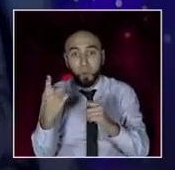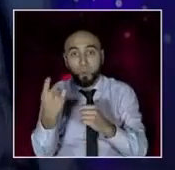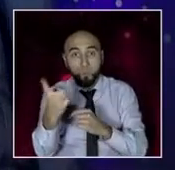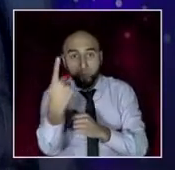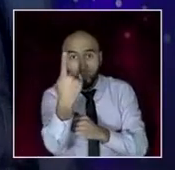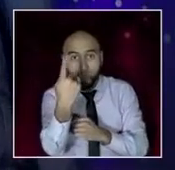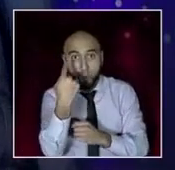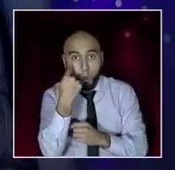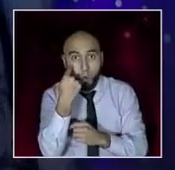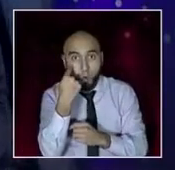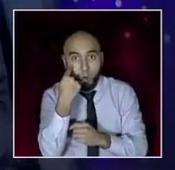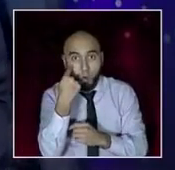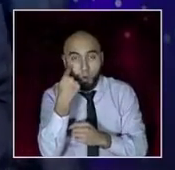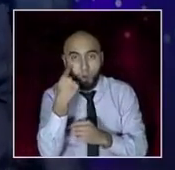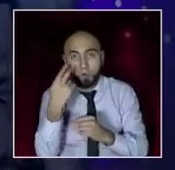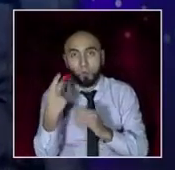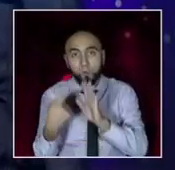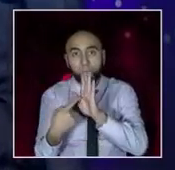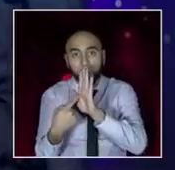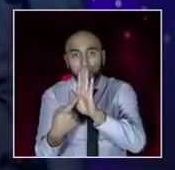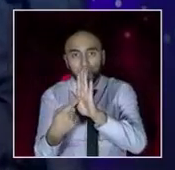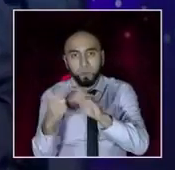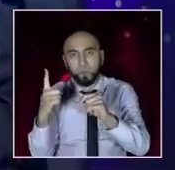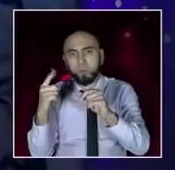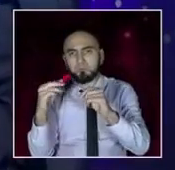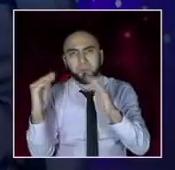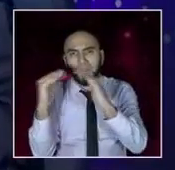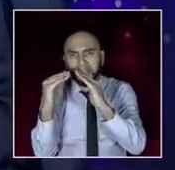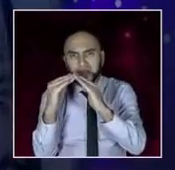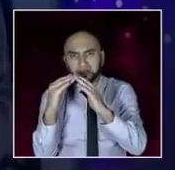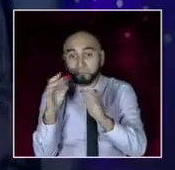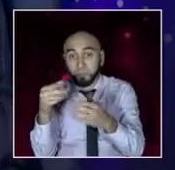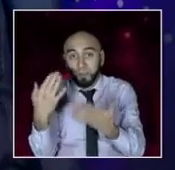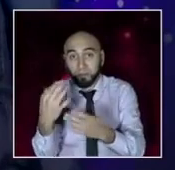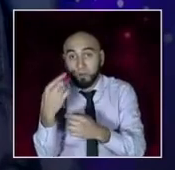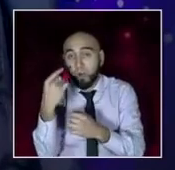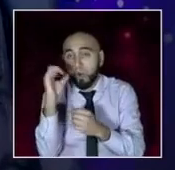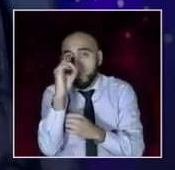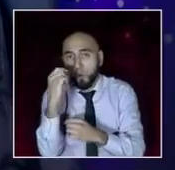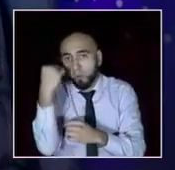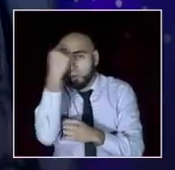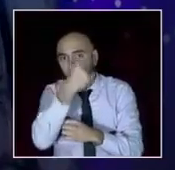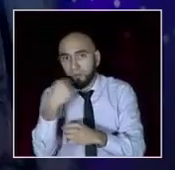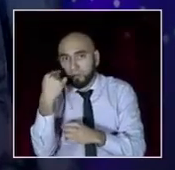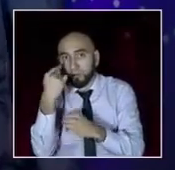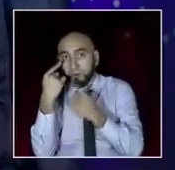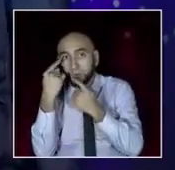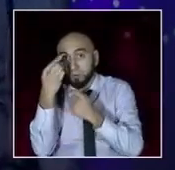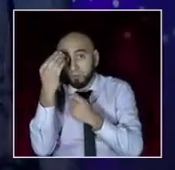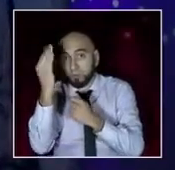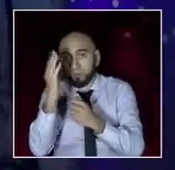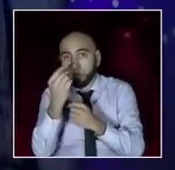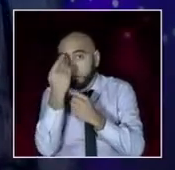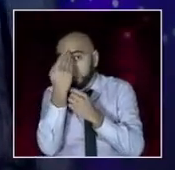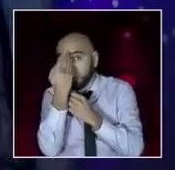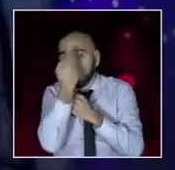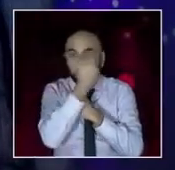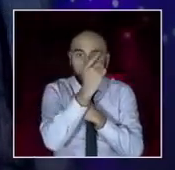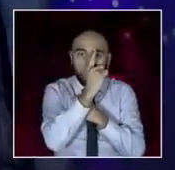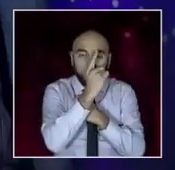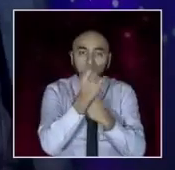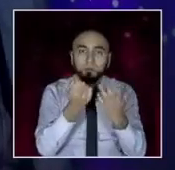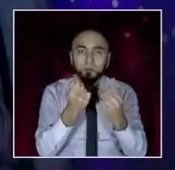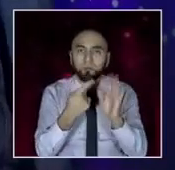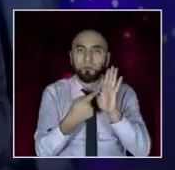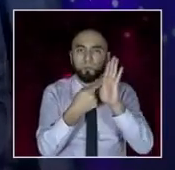que aparece gradualmente de una casa o de un rostro. Ver, en este caso, un rostro. Y al otro ojo mostramos una